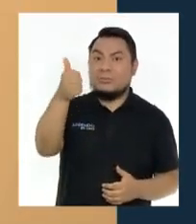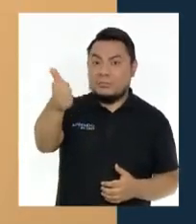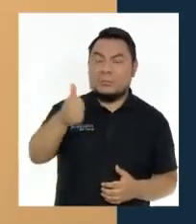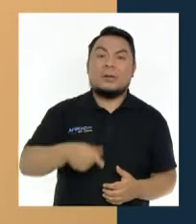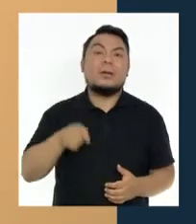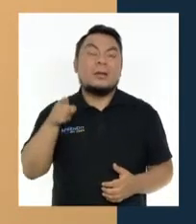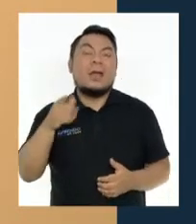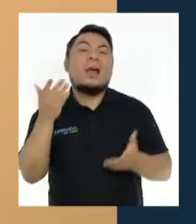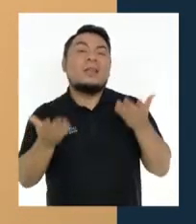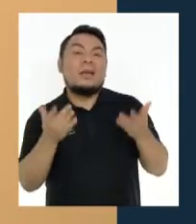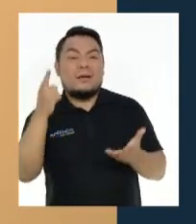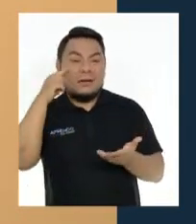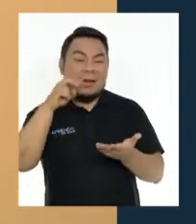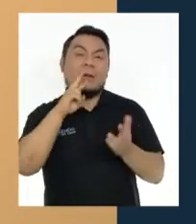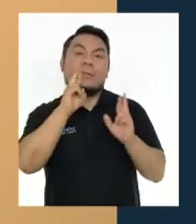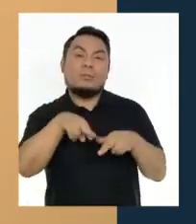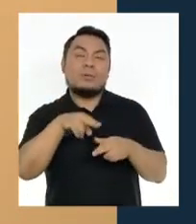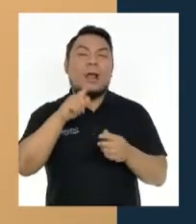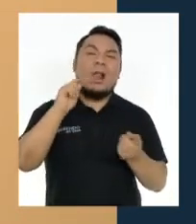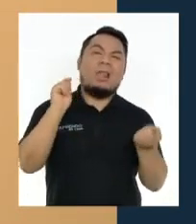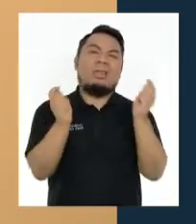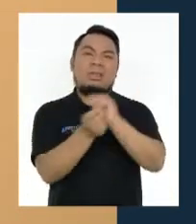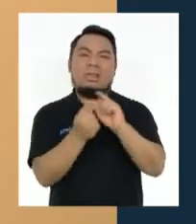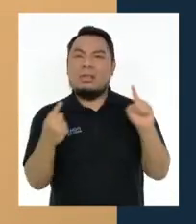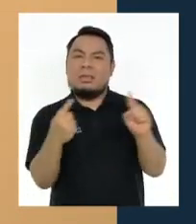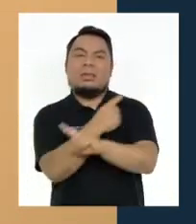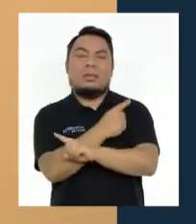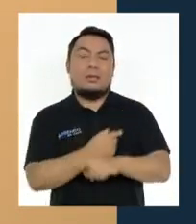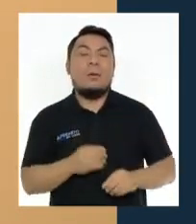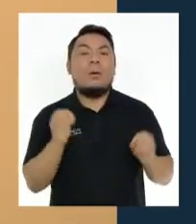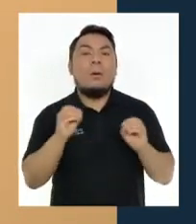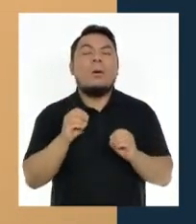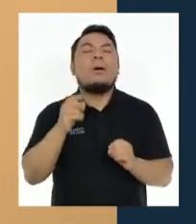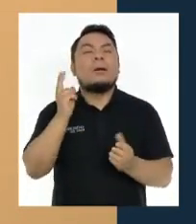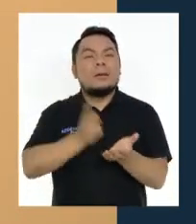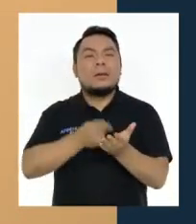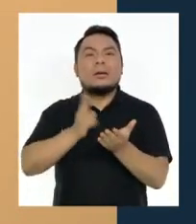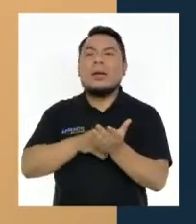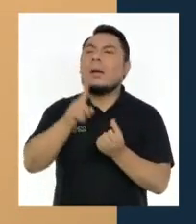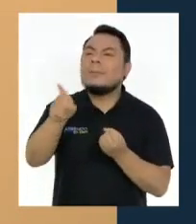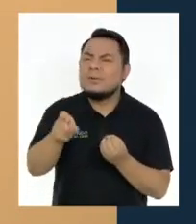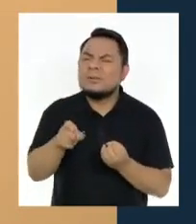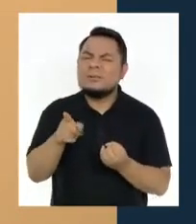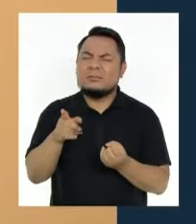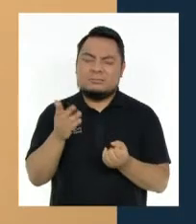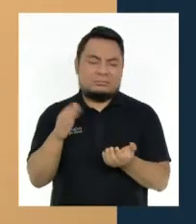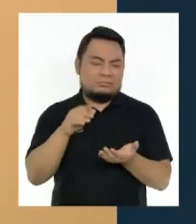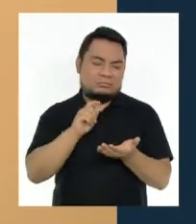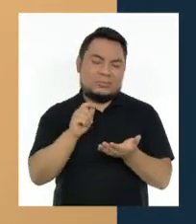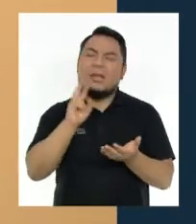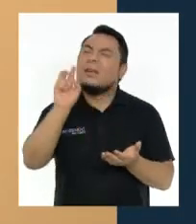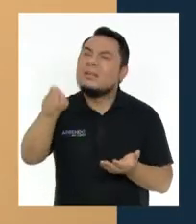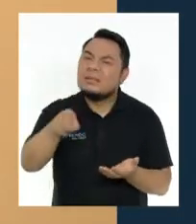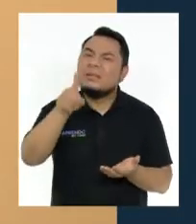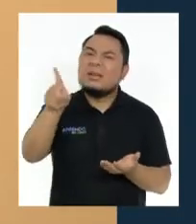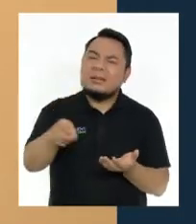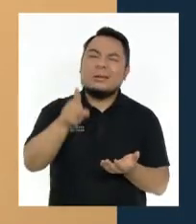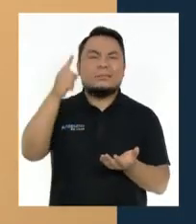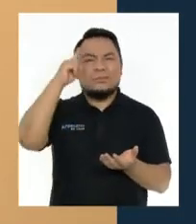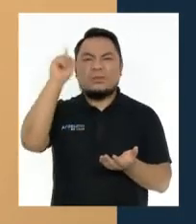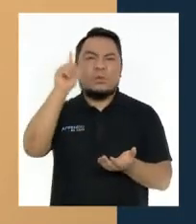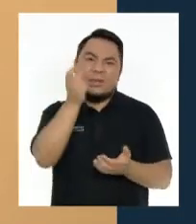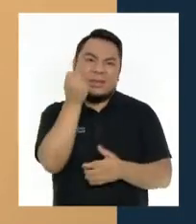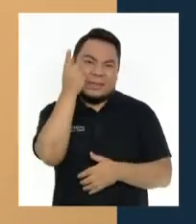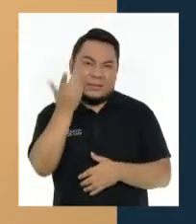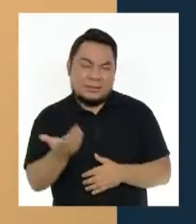se distorsionen las respuestas o que a cada momento se esté consultando al encuestador o encuestadora por algo que no